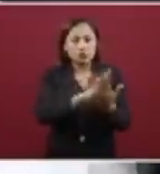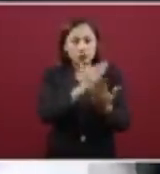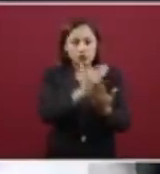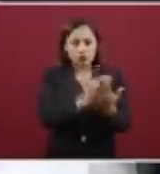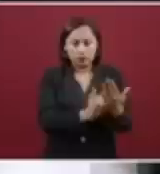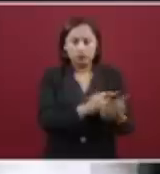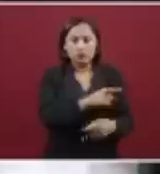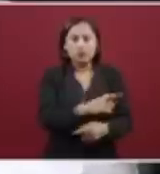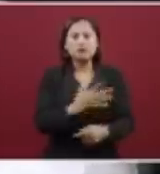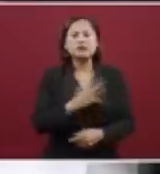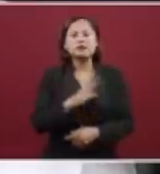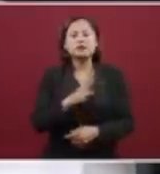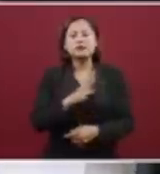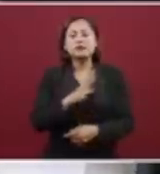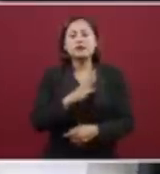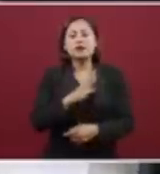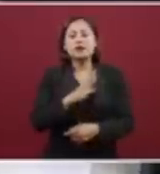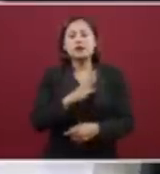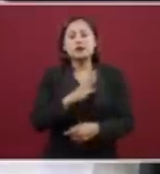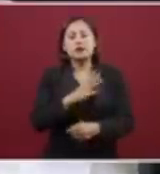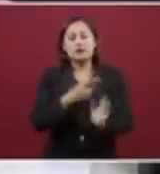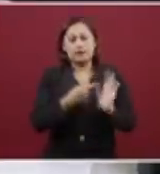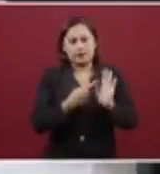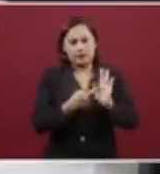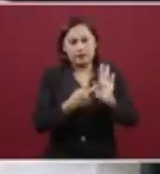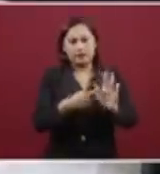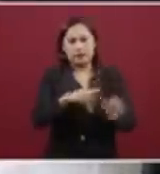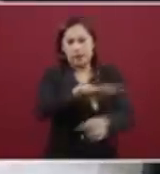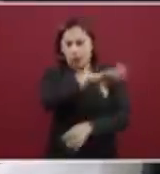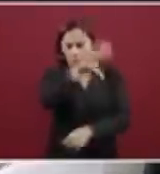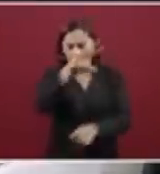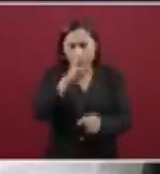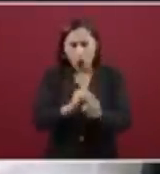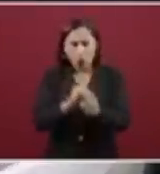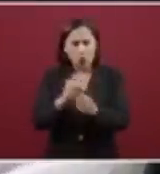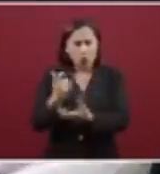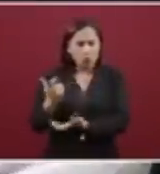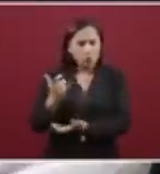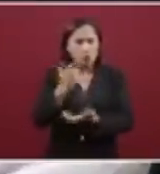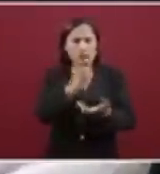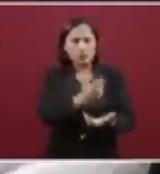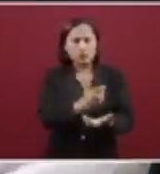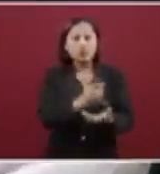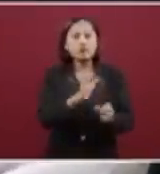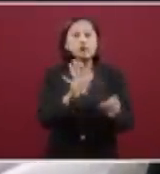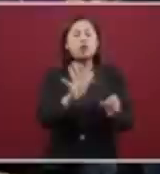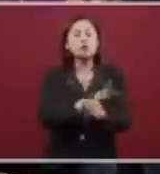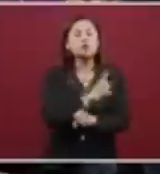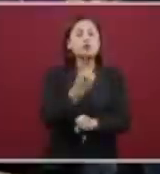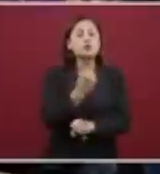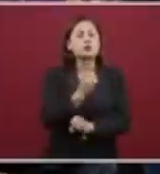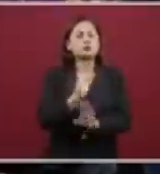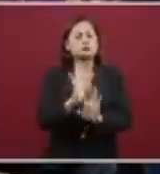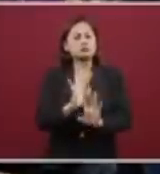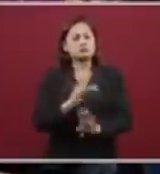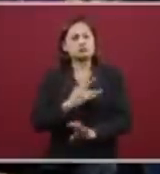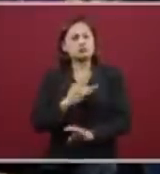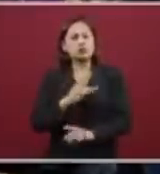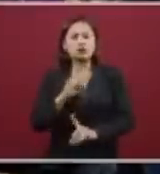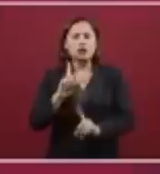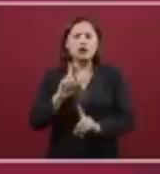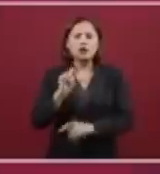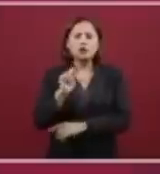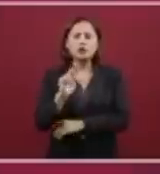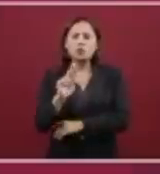proyección neta de lo que iba a costar porque se iba a financiar el 70 por ciento con el tua es decir no todo el costo